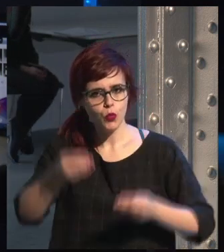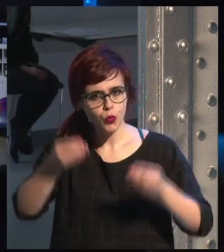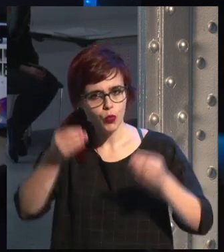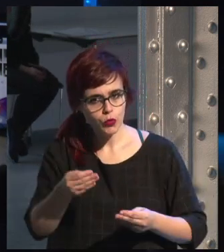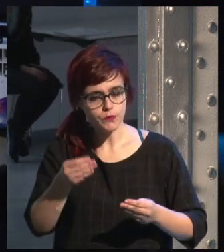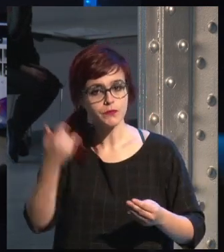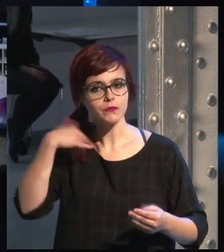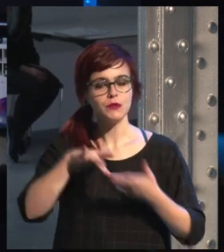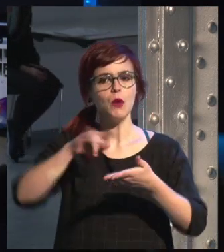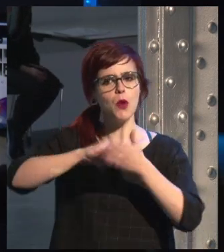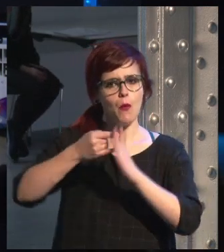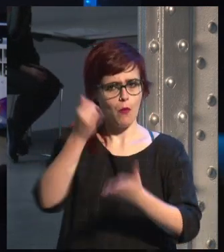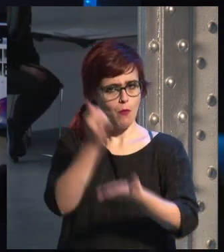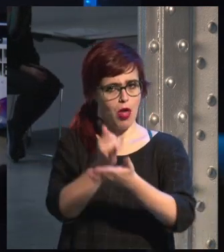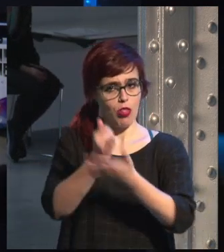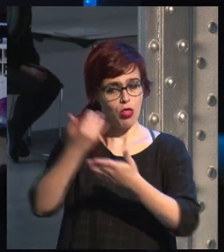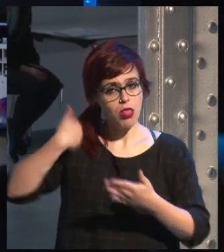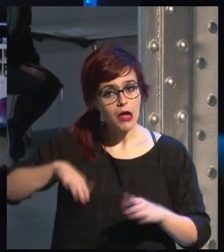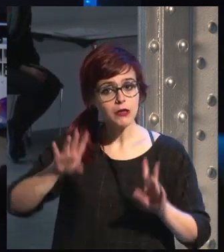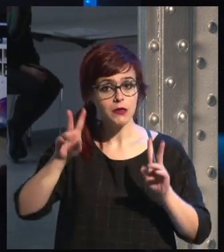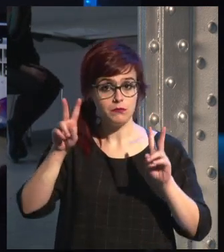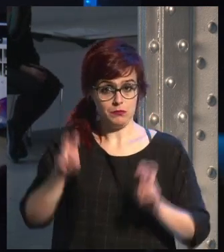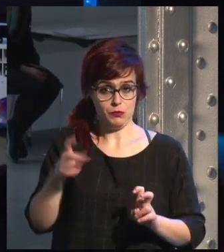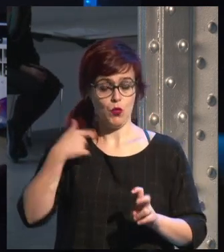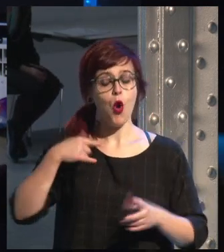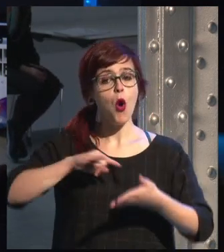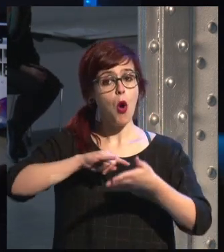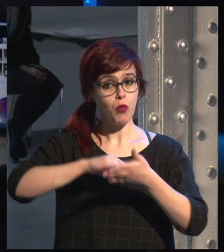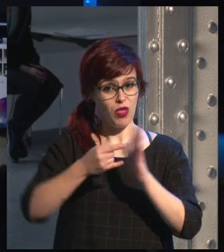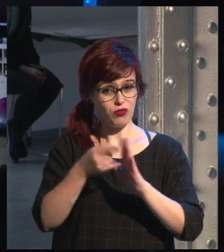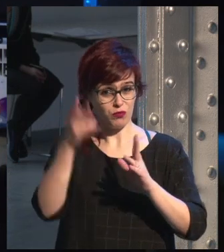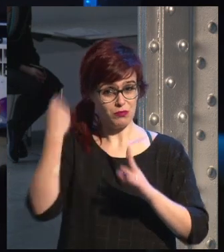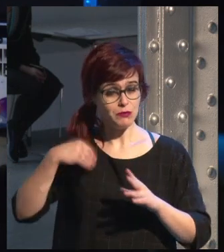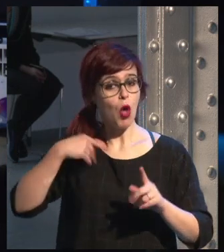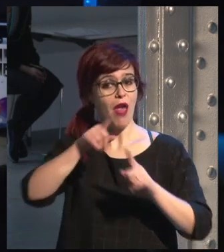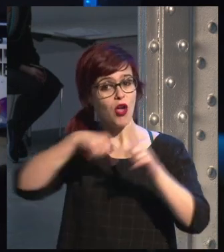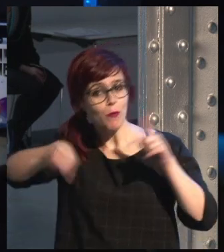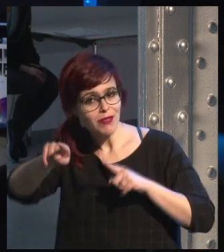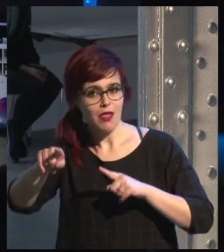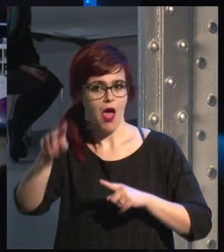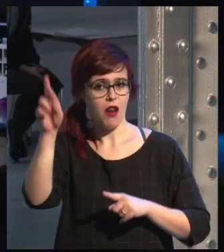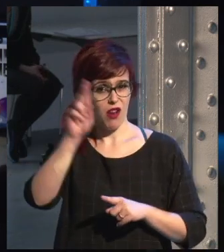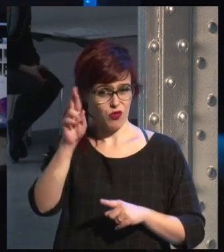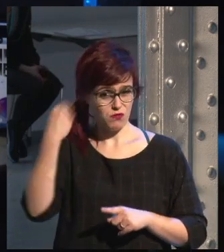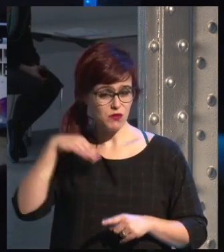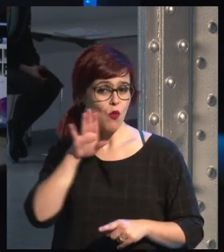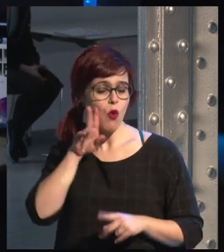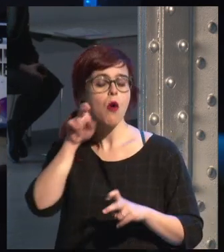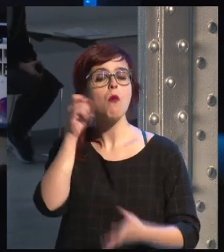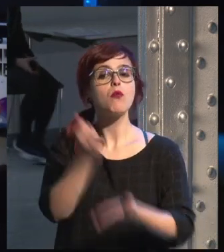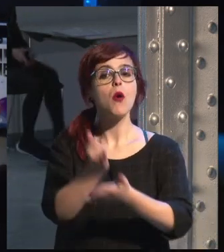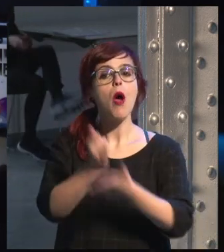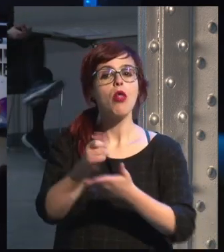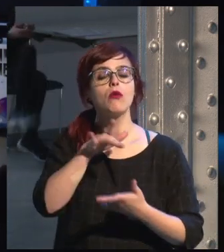han probado y se han probado con éxito. En concreto, este proyecto lo han probado ya 400 niños y niñas de la región de